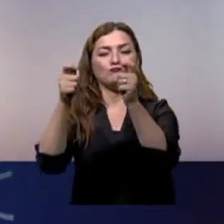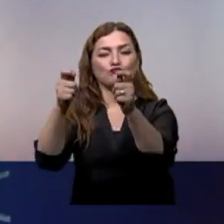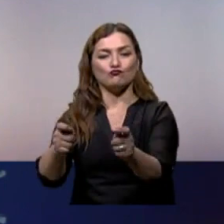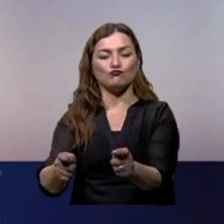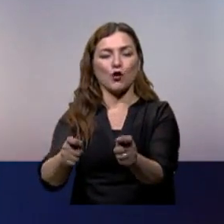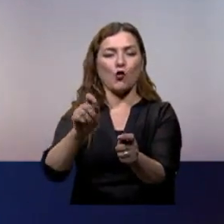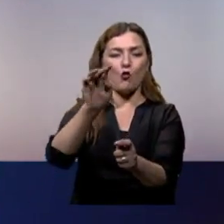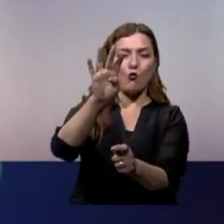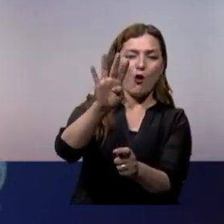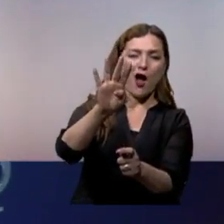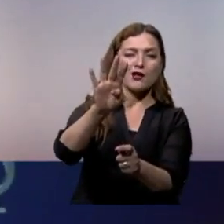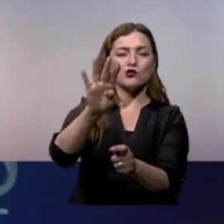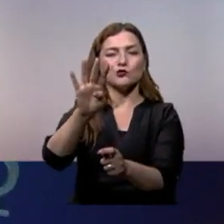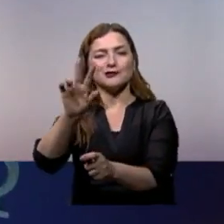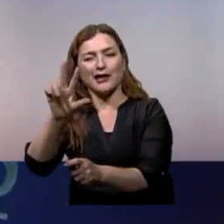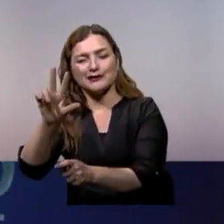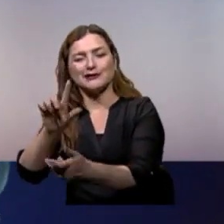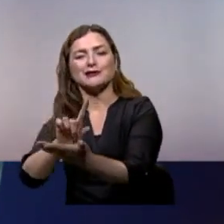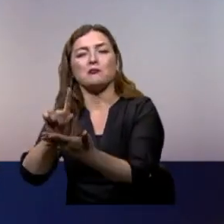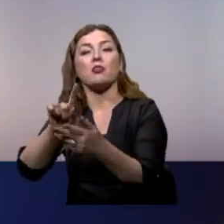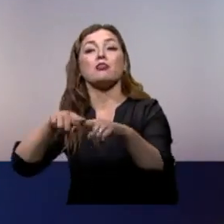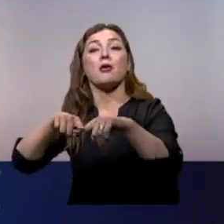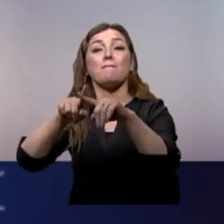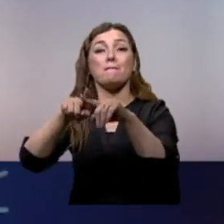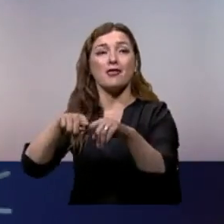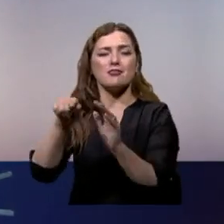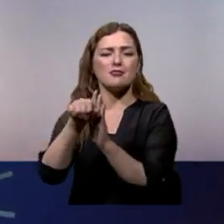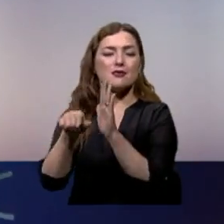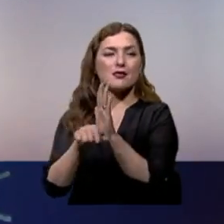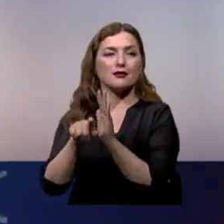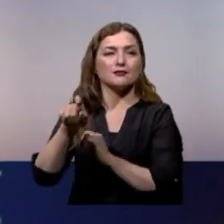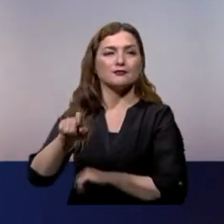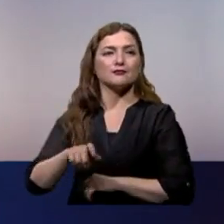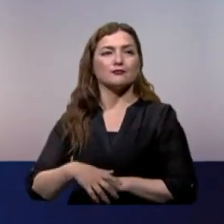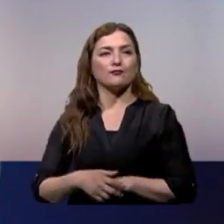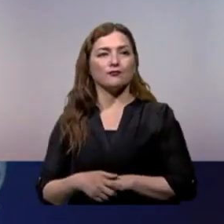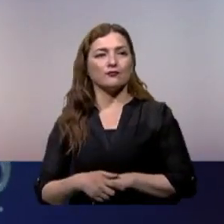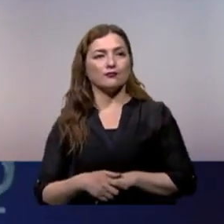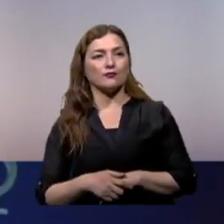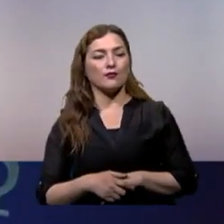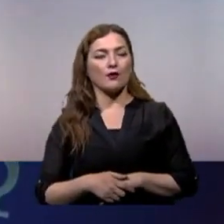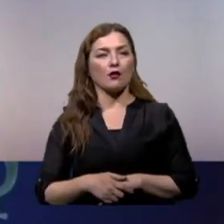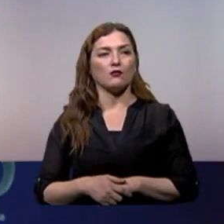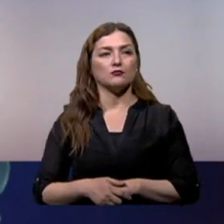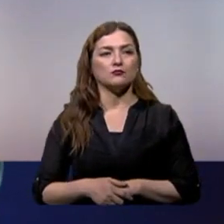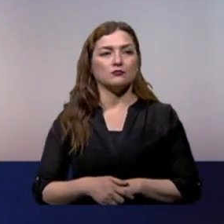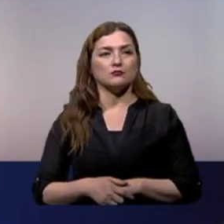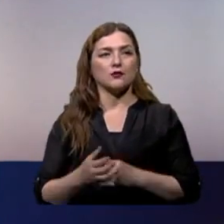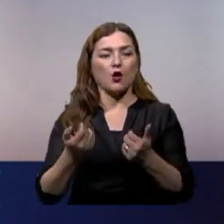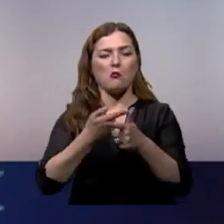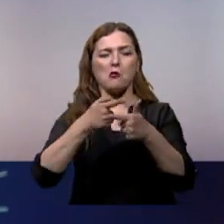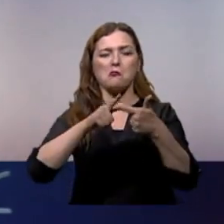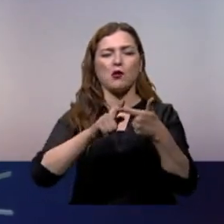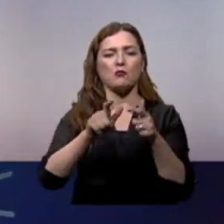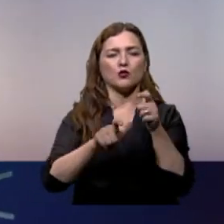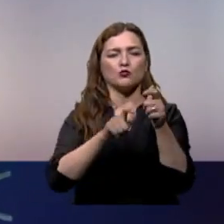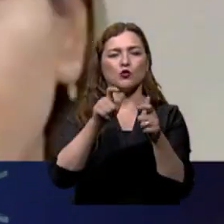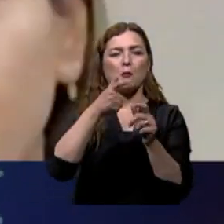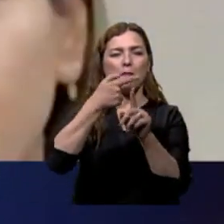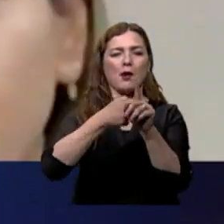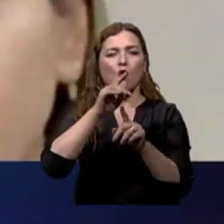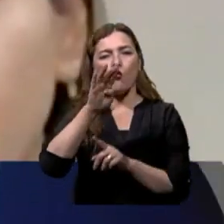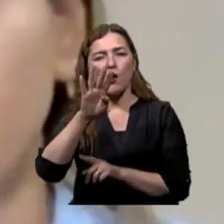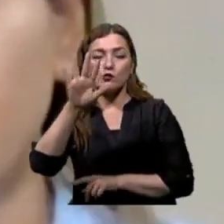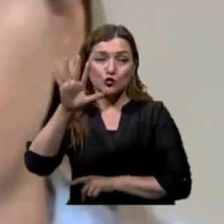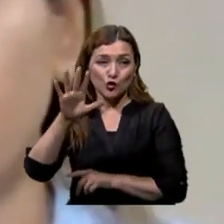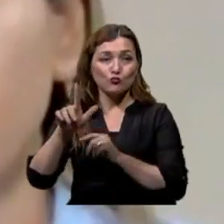entre 4 a 3 semanas, según los detalles que requiera el paciente. Actualmente estamos manejando un promedio de 4 o 5 pacientes por mes, y